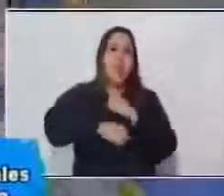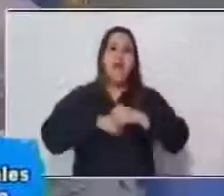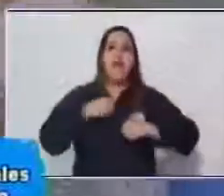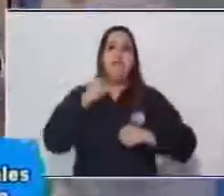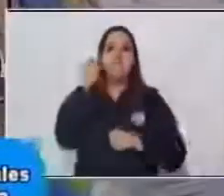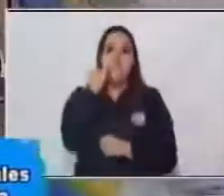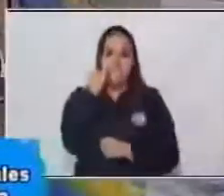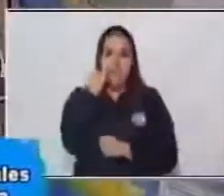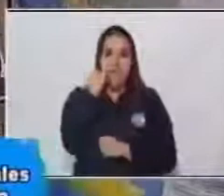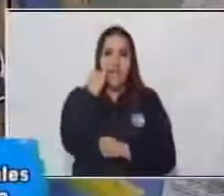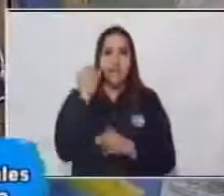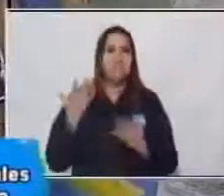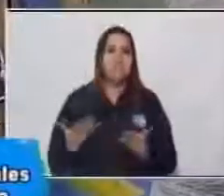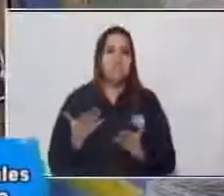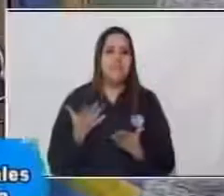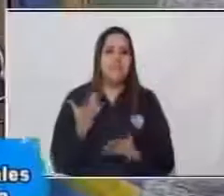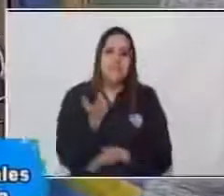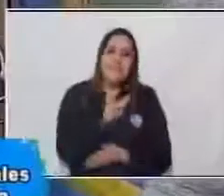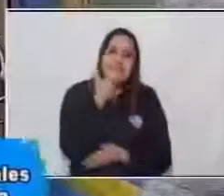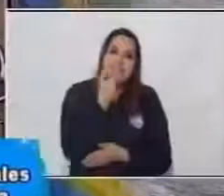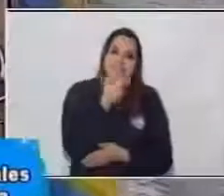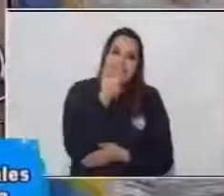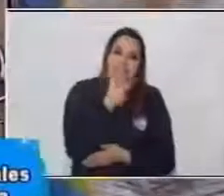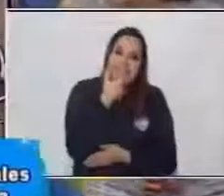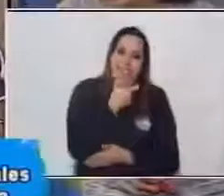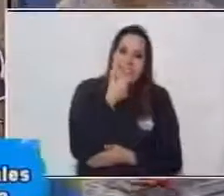fi. ¿Qué tenemos que hacer en fi?